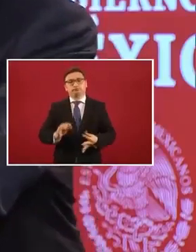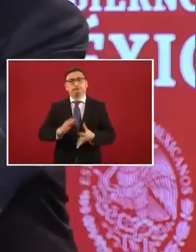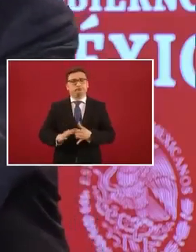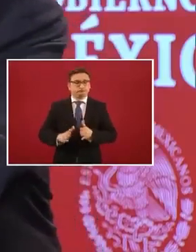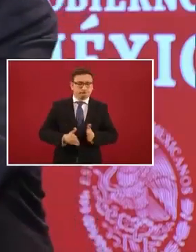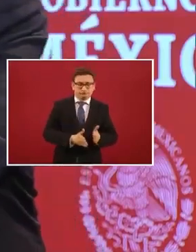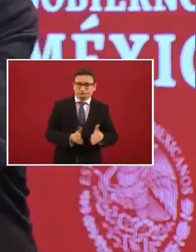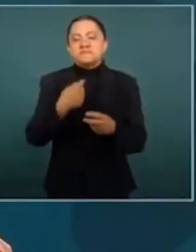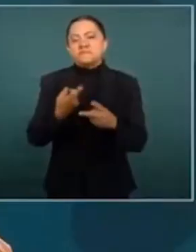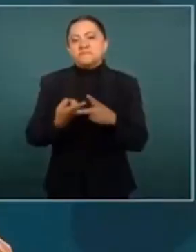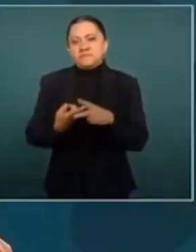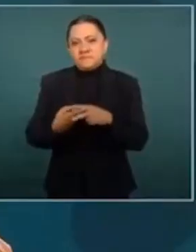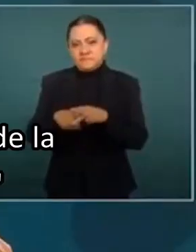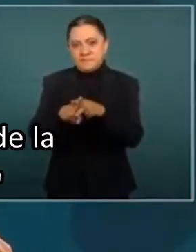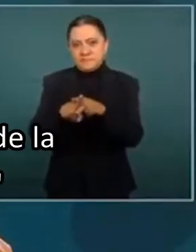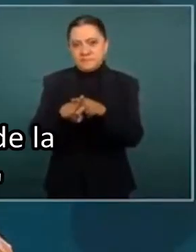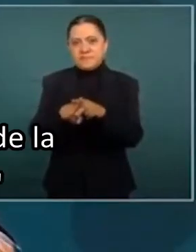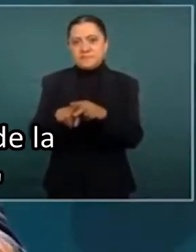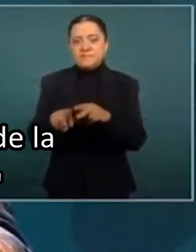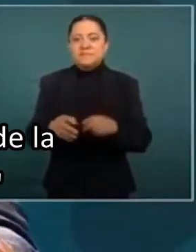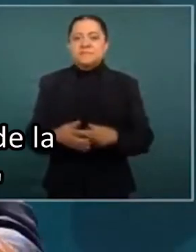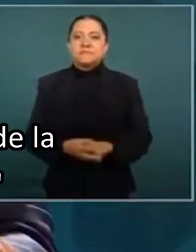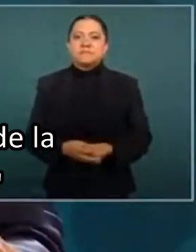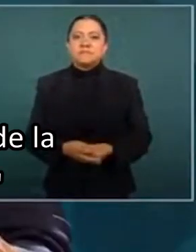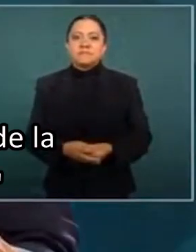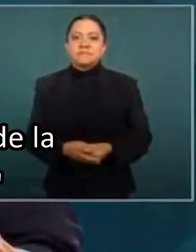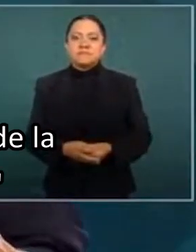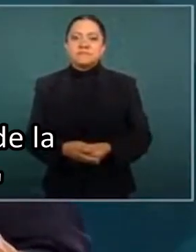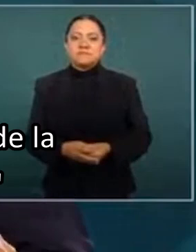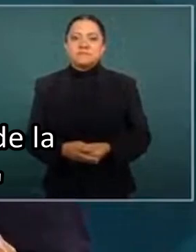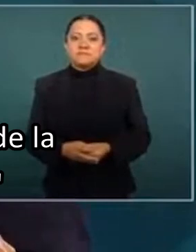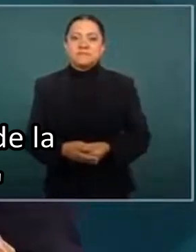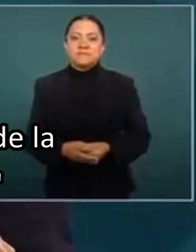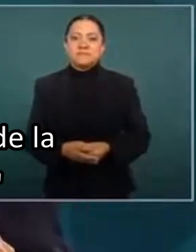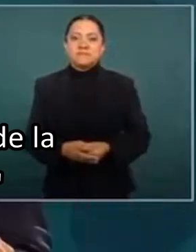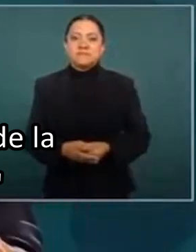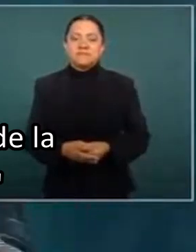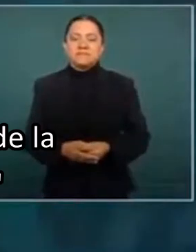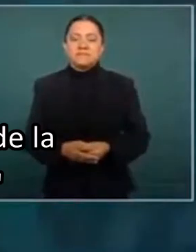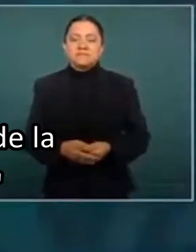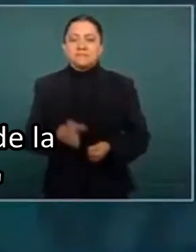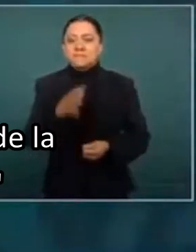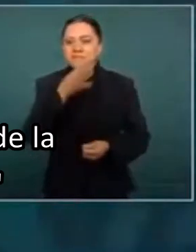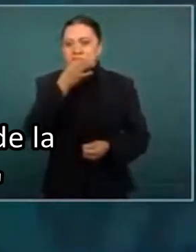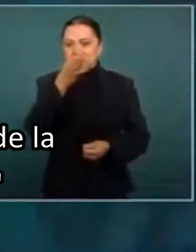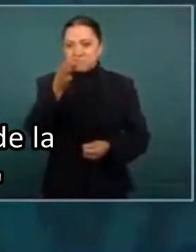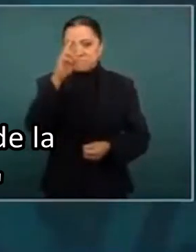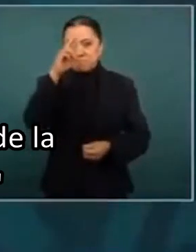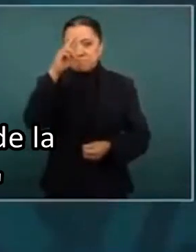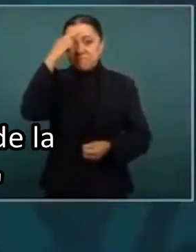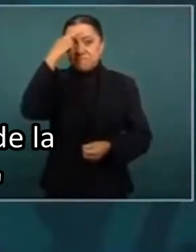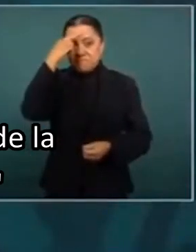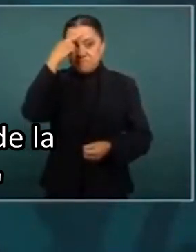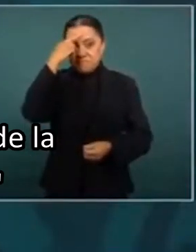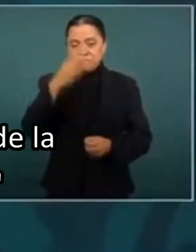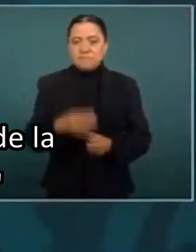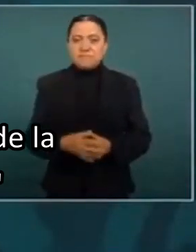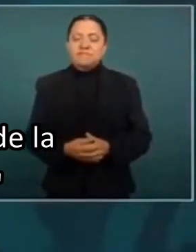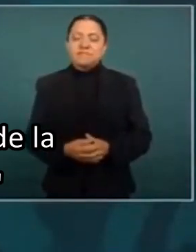solucionado. Aprovechó para informar que el 15 de septiembre sí habrá grito y desfile por el Día de la Independencia, claro,